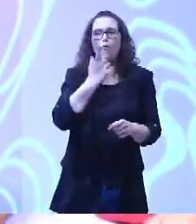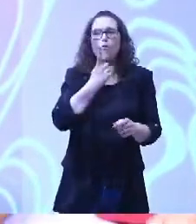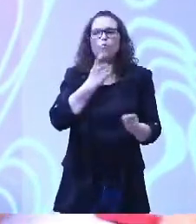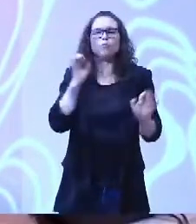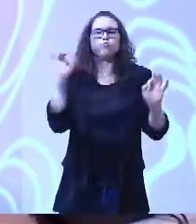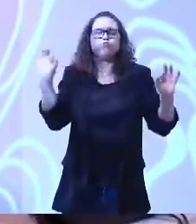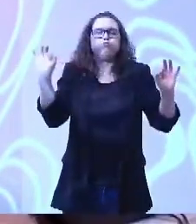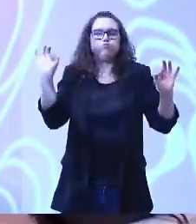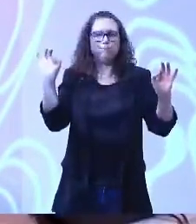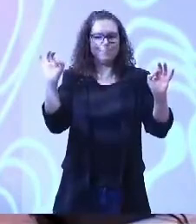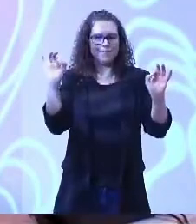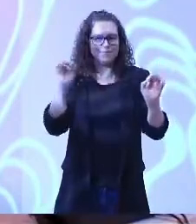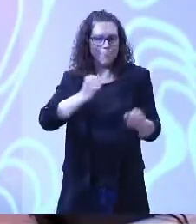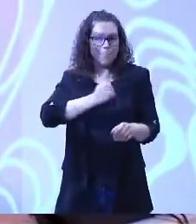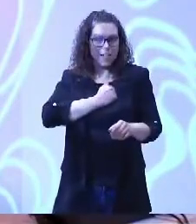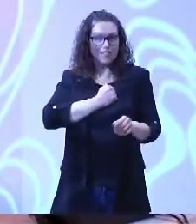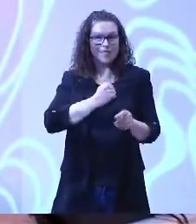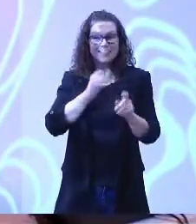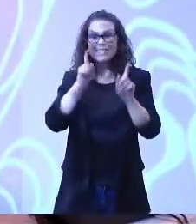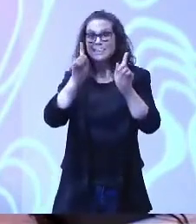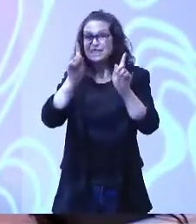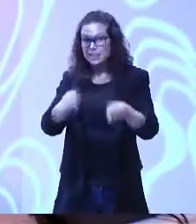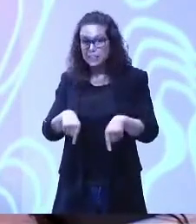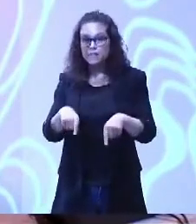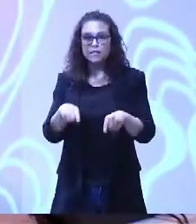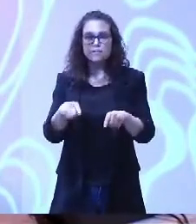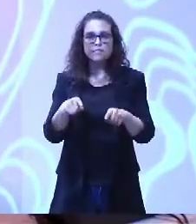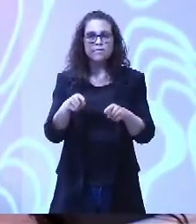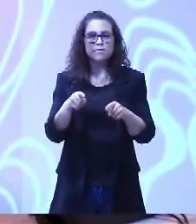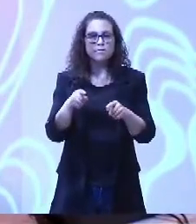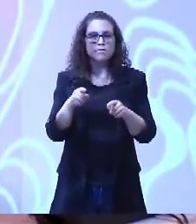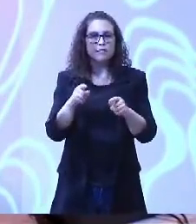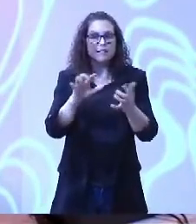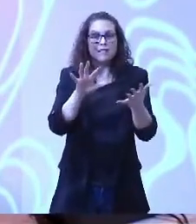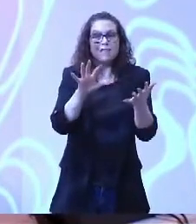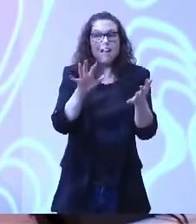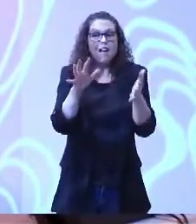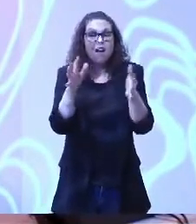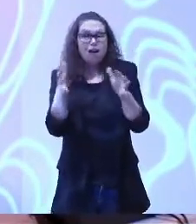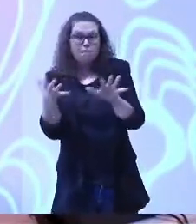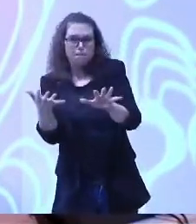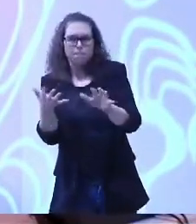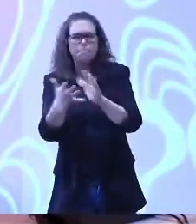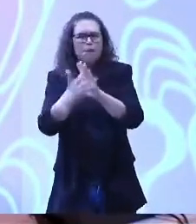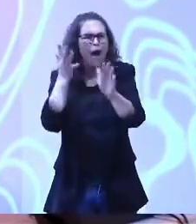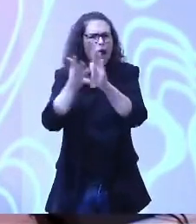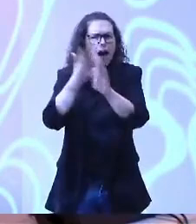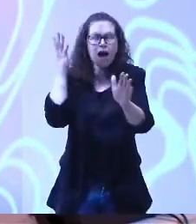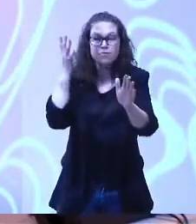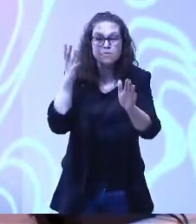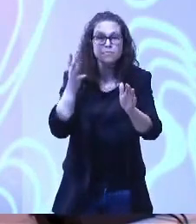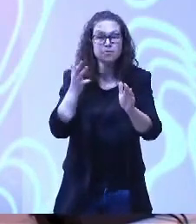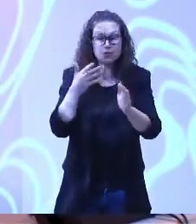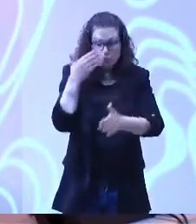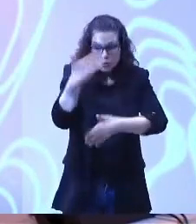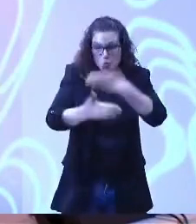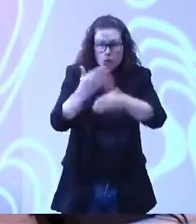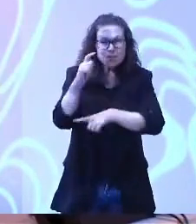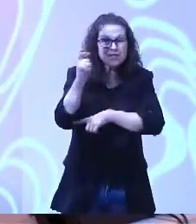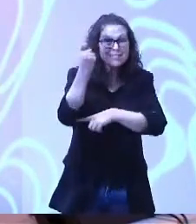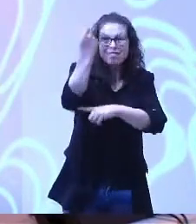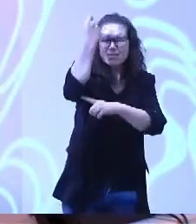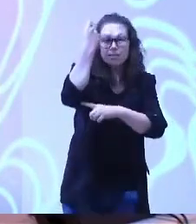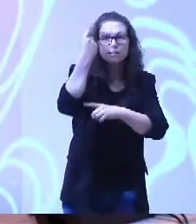Lo digo porque si queremos avanzar más rápido en las transformaciones, Si queremos llegar más lejos en menos